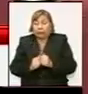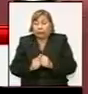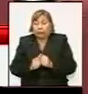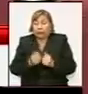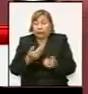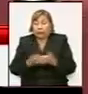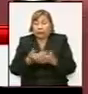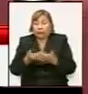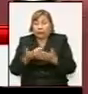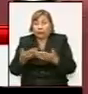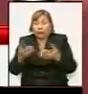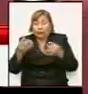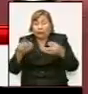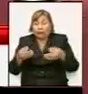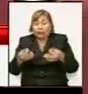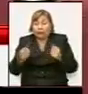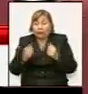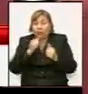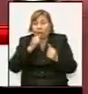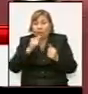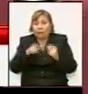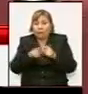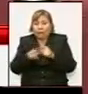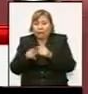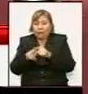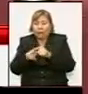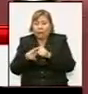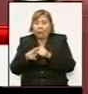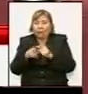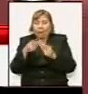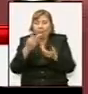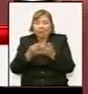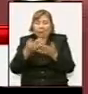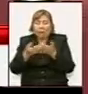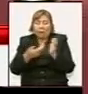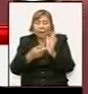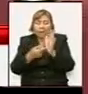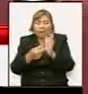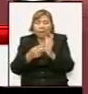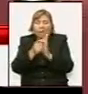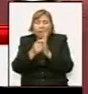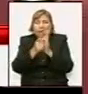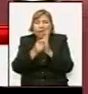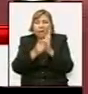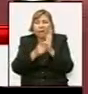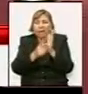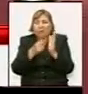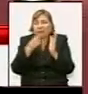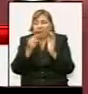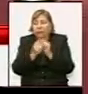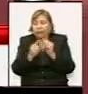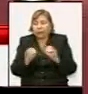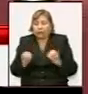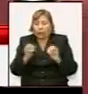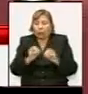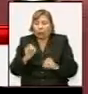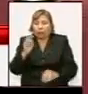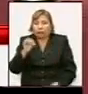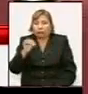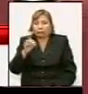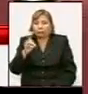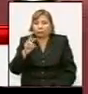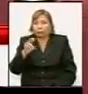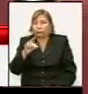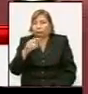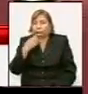esos detalles. Y le hacía la mención también, y voy a mandarle por escrito para que también nos dé información sobre Honduras, que también está pasando